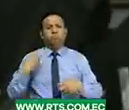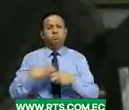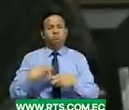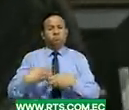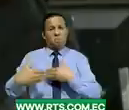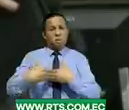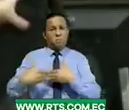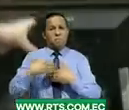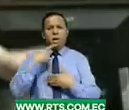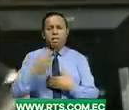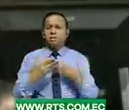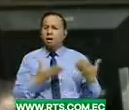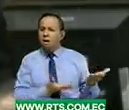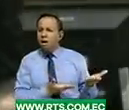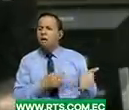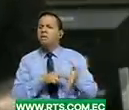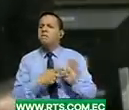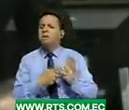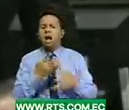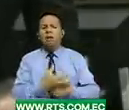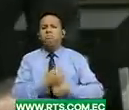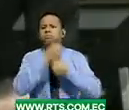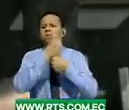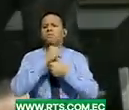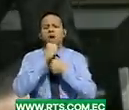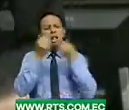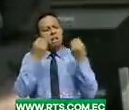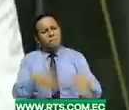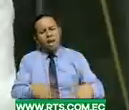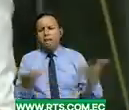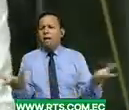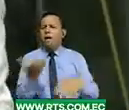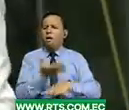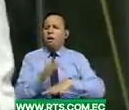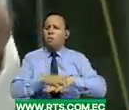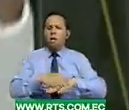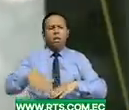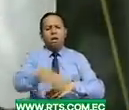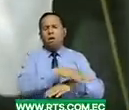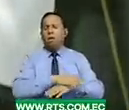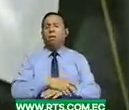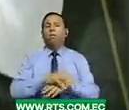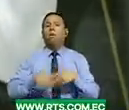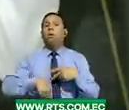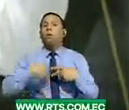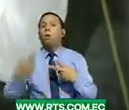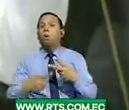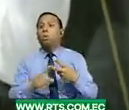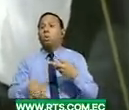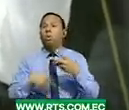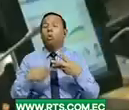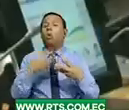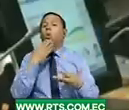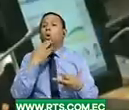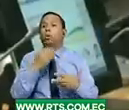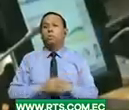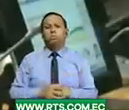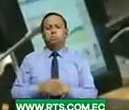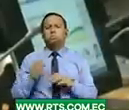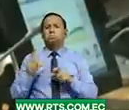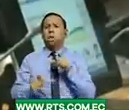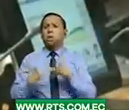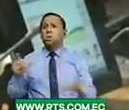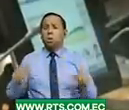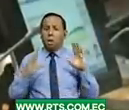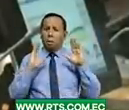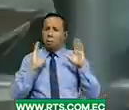enfatizar sobre la grave situación de inseguridad que atraviesa el país. A la intervención de los interpelantes existió poca atención